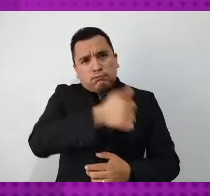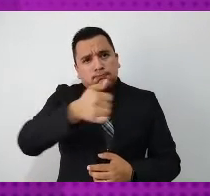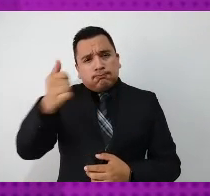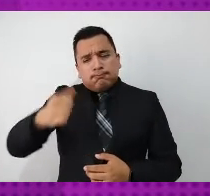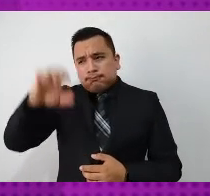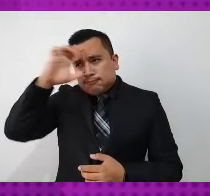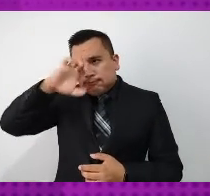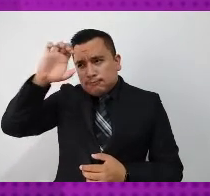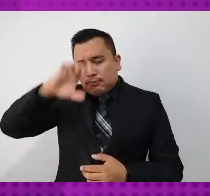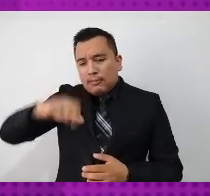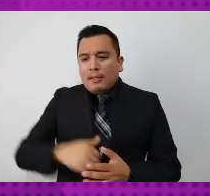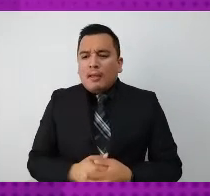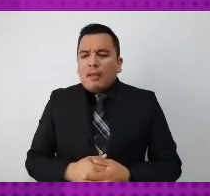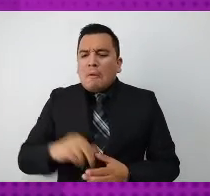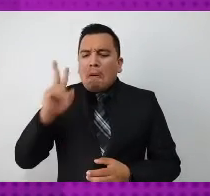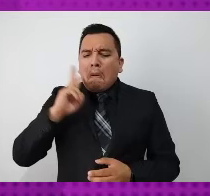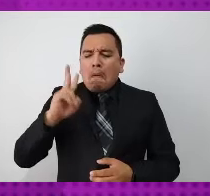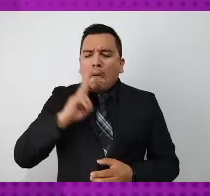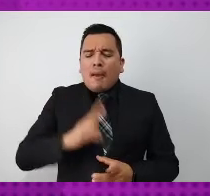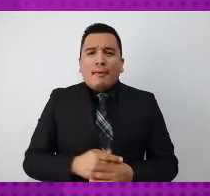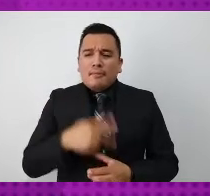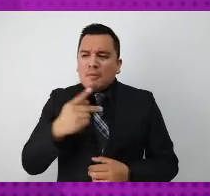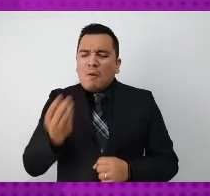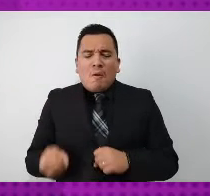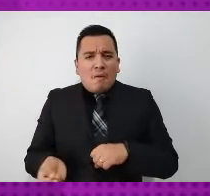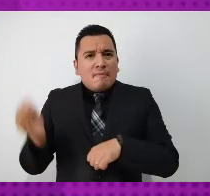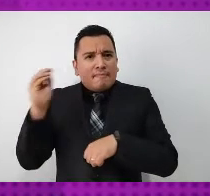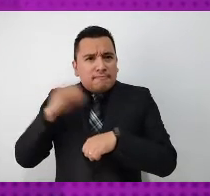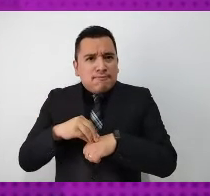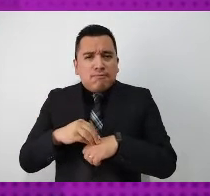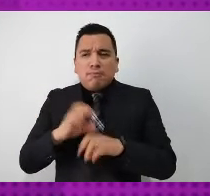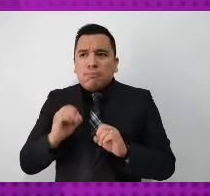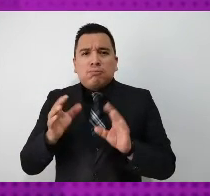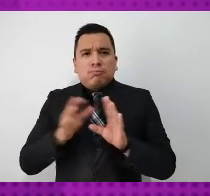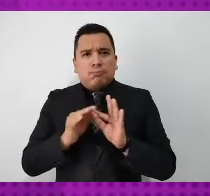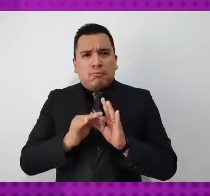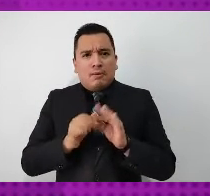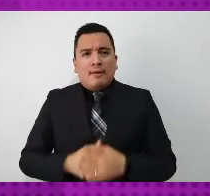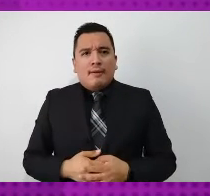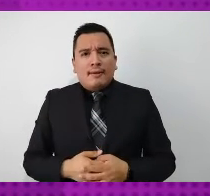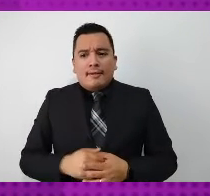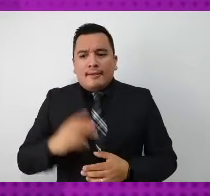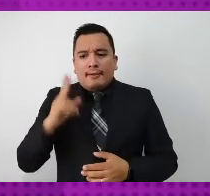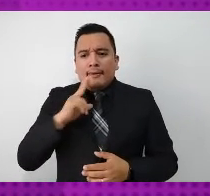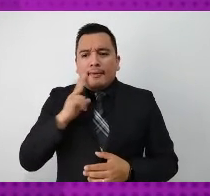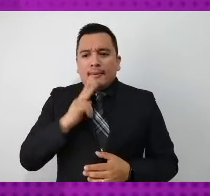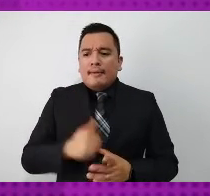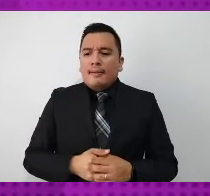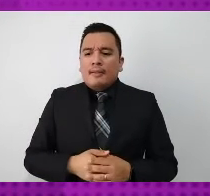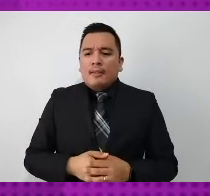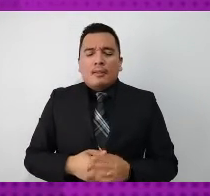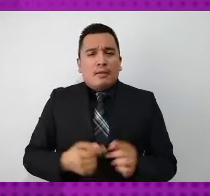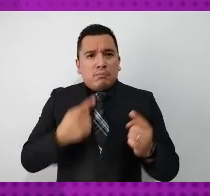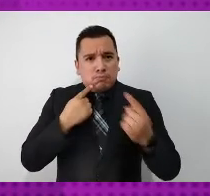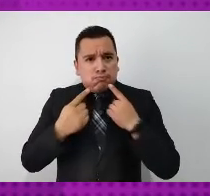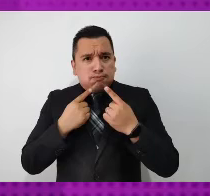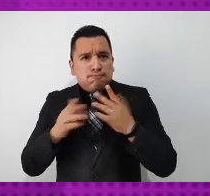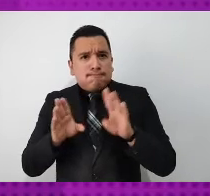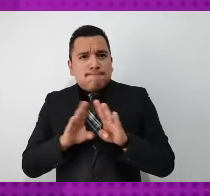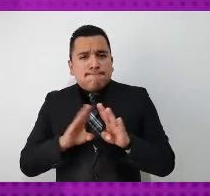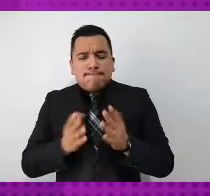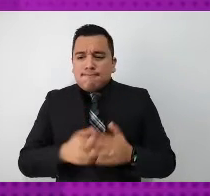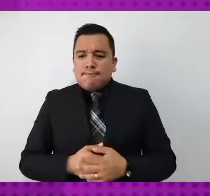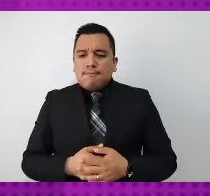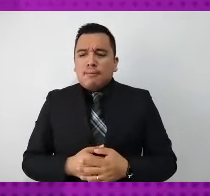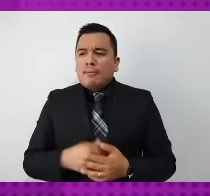foro que nos pueden abonar o platicar nos sobre cómo se llevó a cabo ese foro que hicieron qué